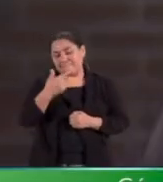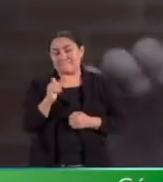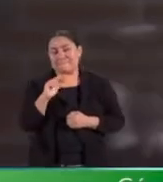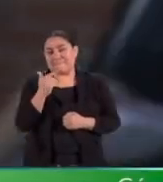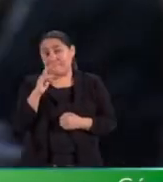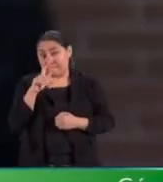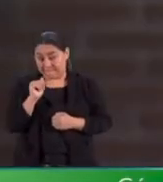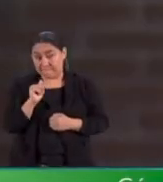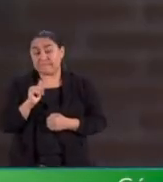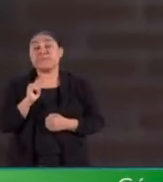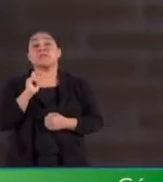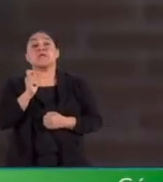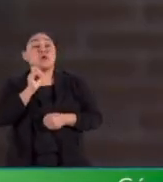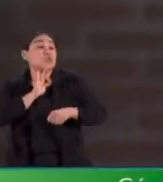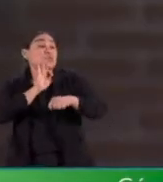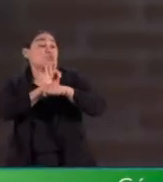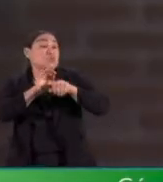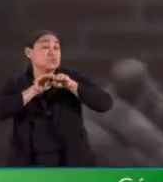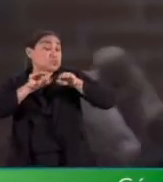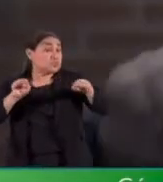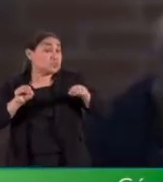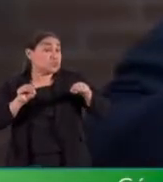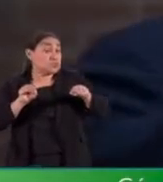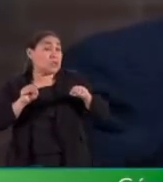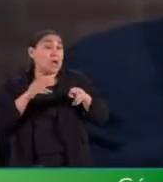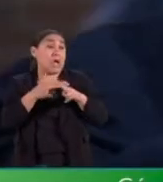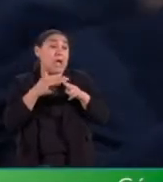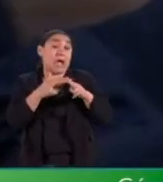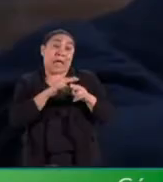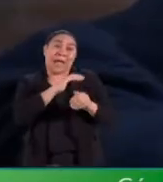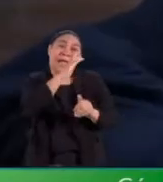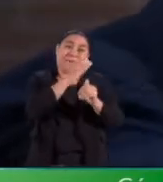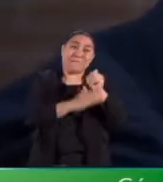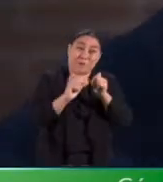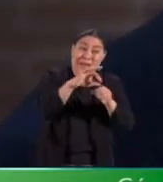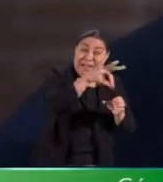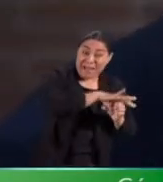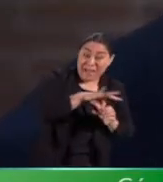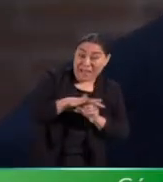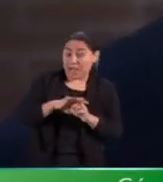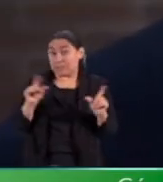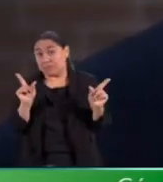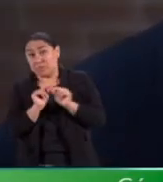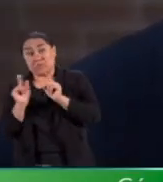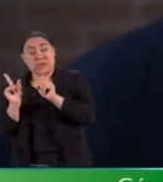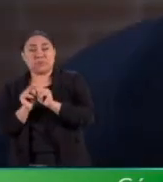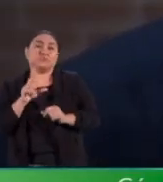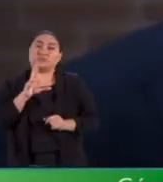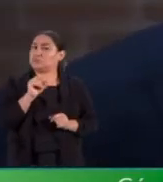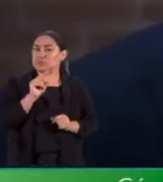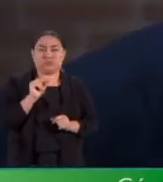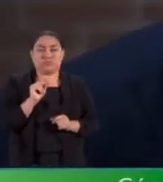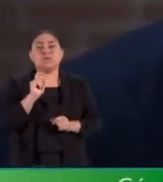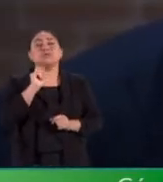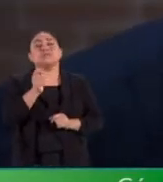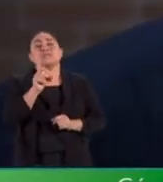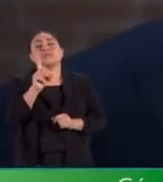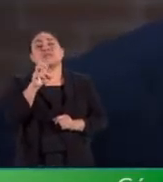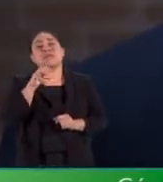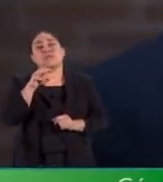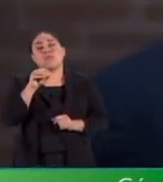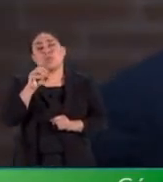la democracia no termina el día de la elección, como muchos de ustedes nos quieren hacer creer. La